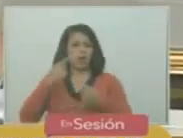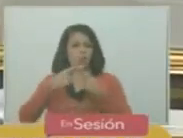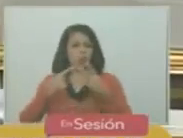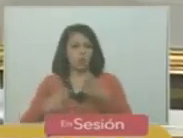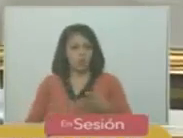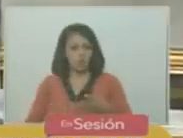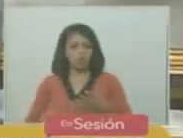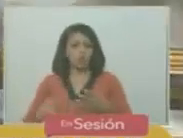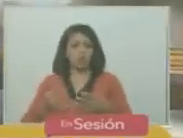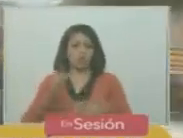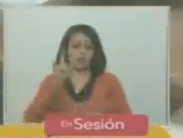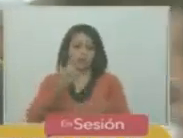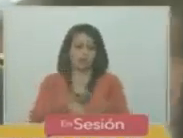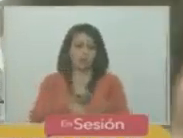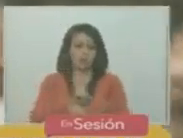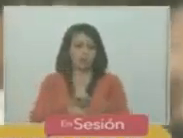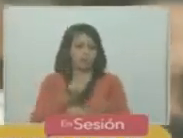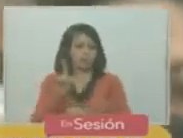cifras huecas.